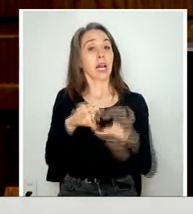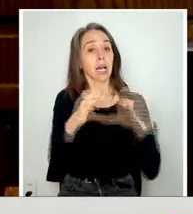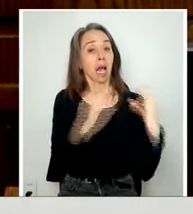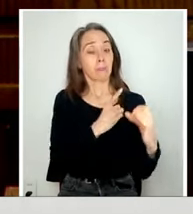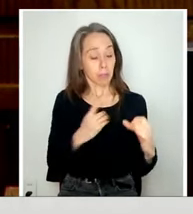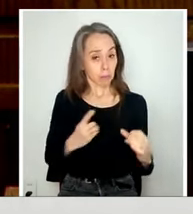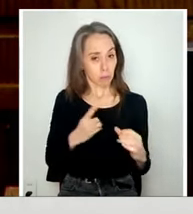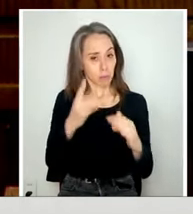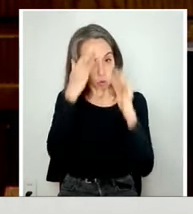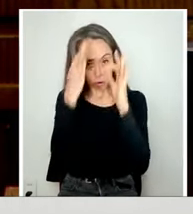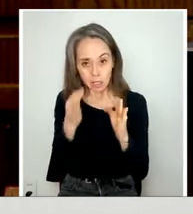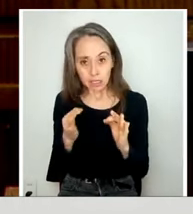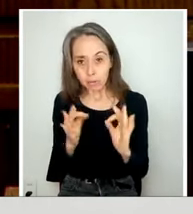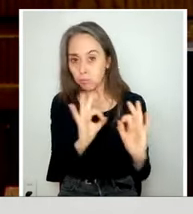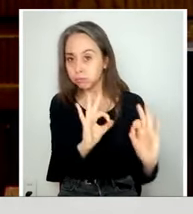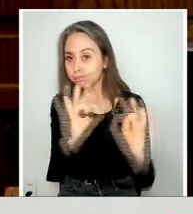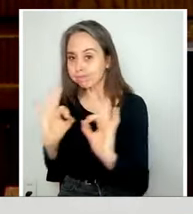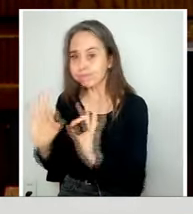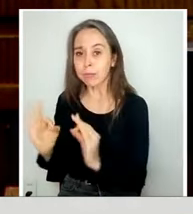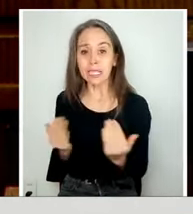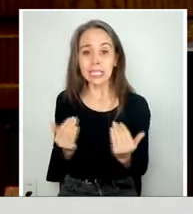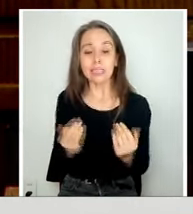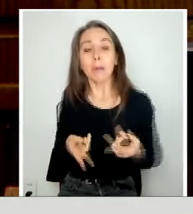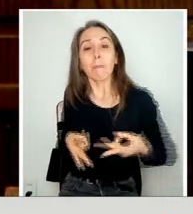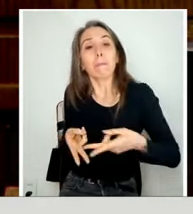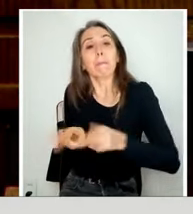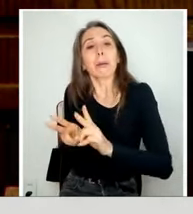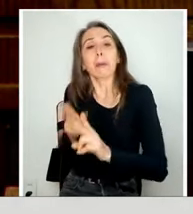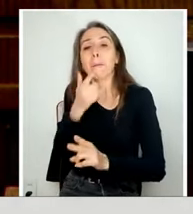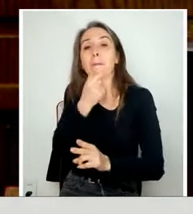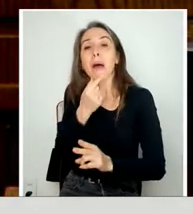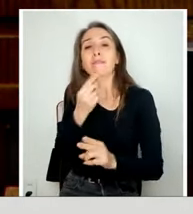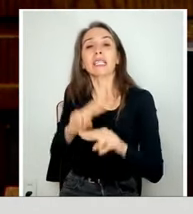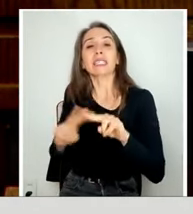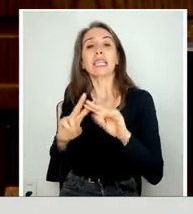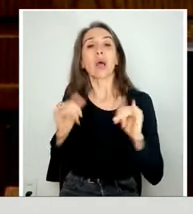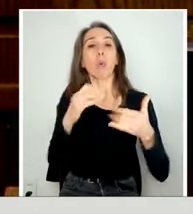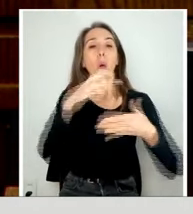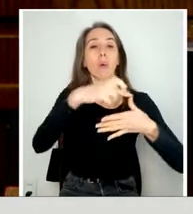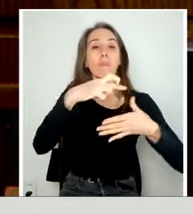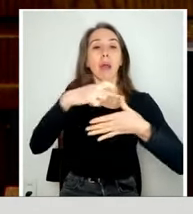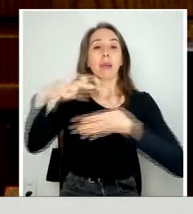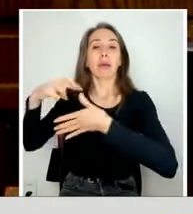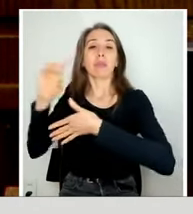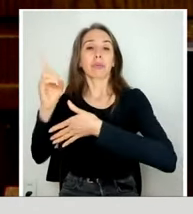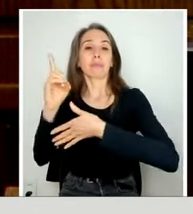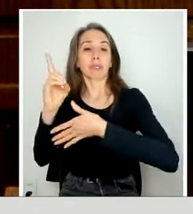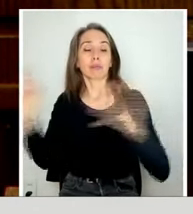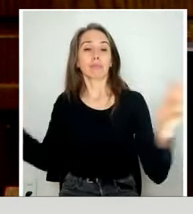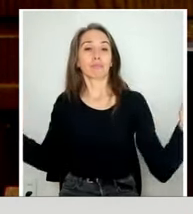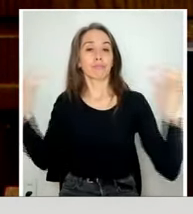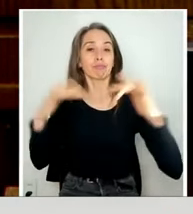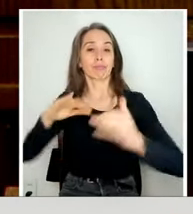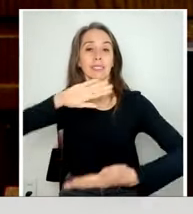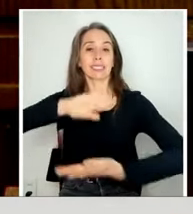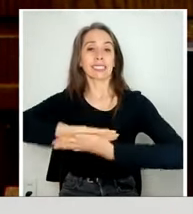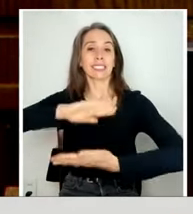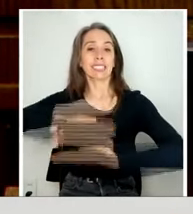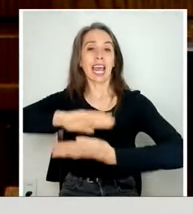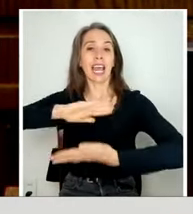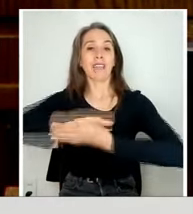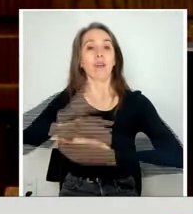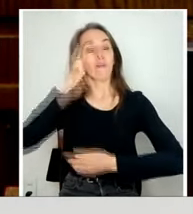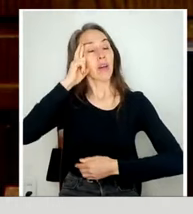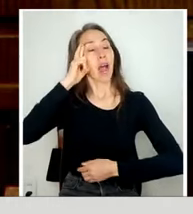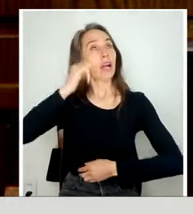necesarias para facilitar el desarrollo del evento que sin duda será una celebración para recordar en la